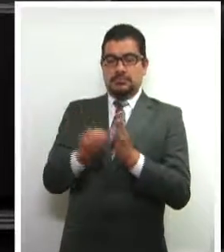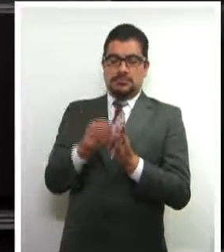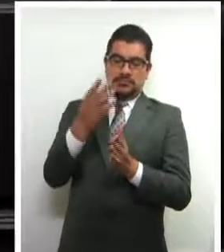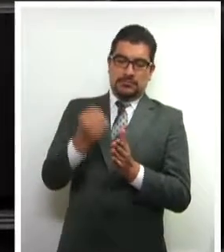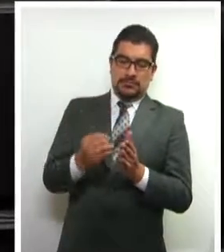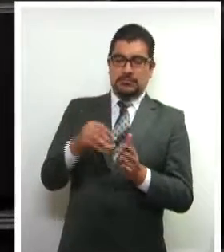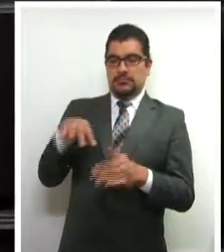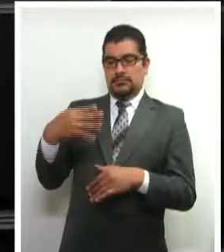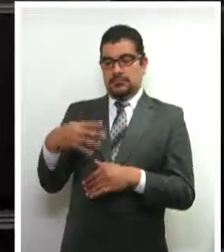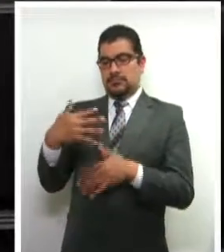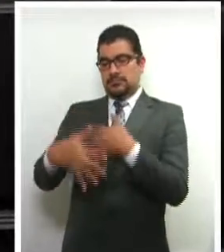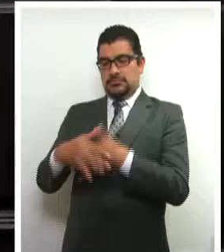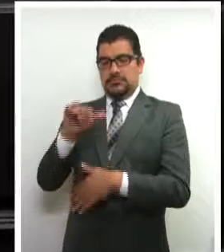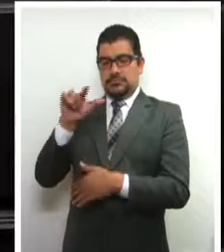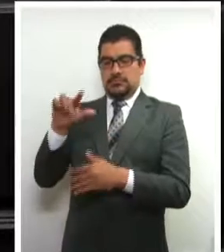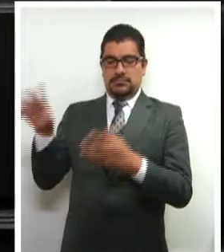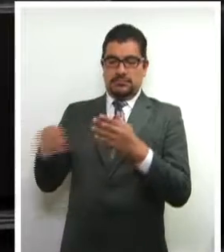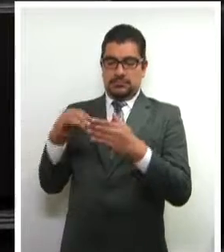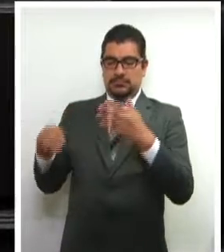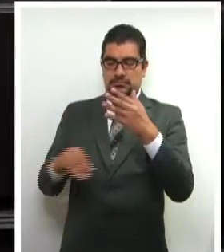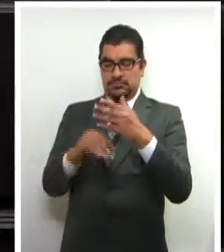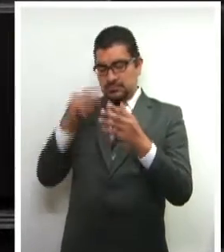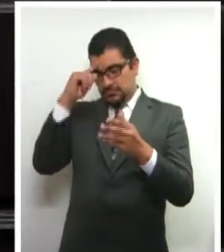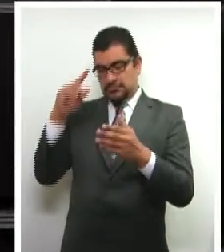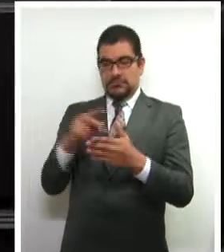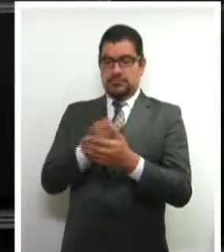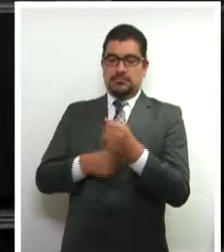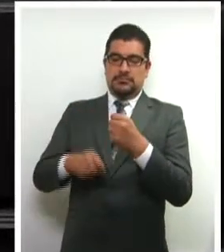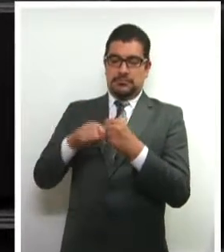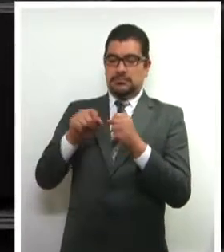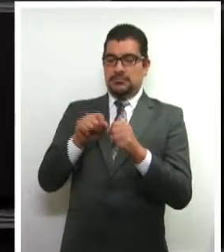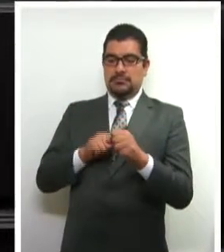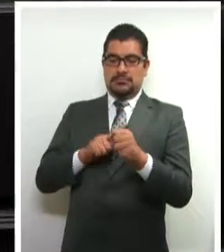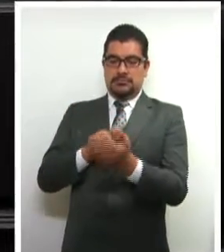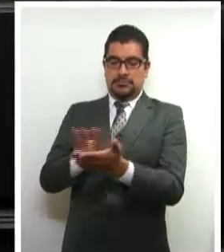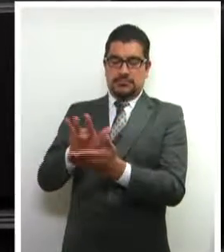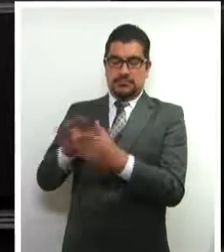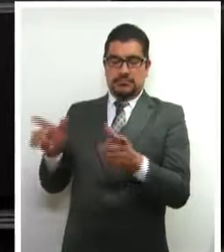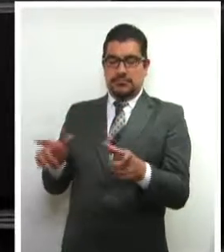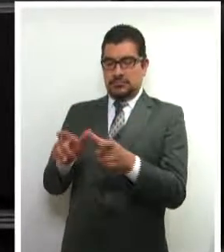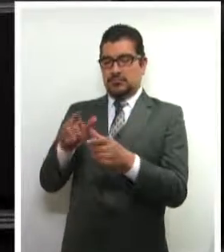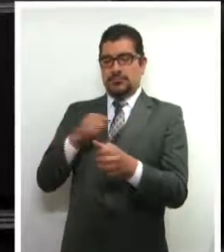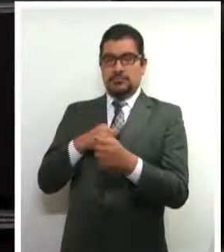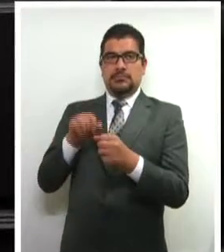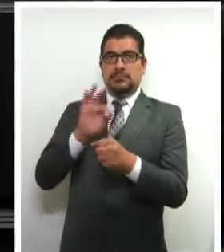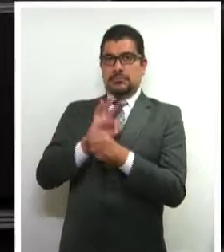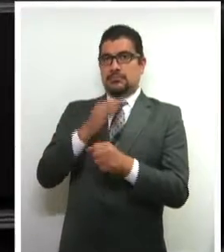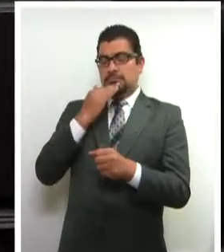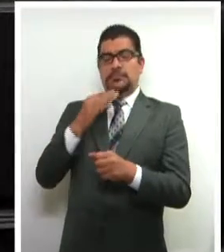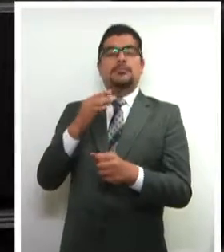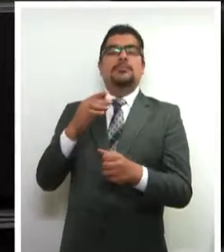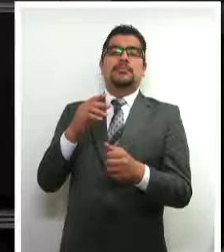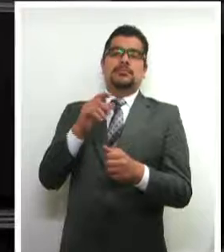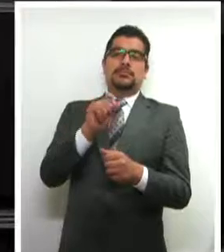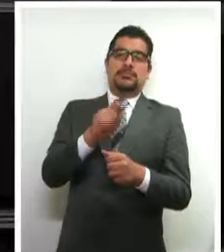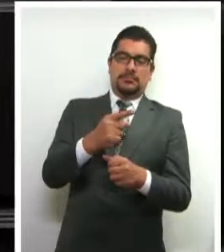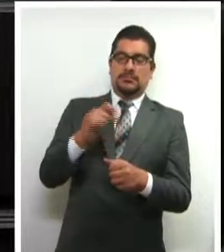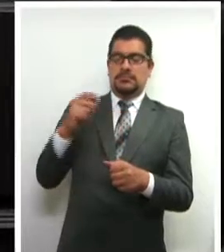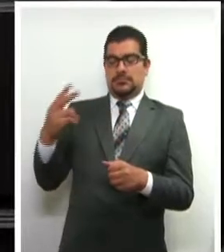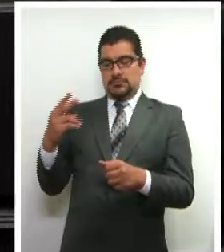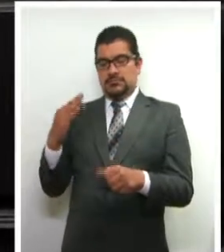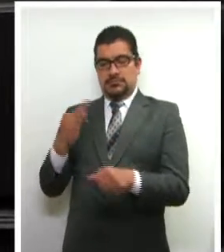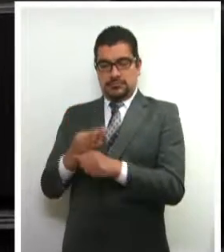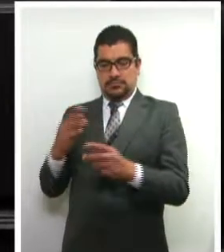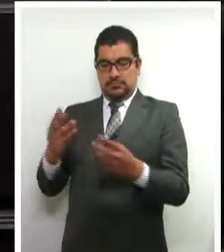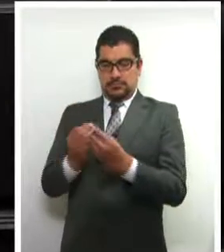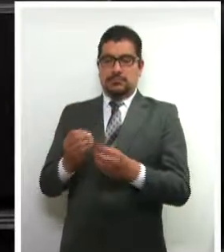15 y 17, a la Comisión de Desarrollo Sostenible y Planeación Democrática los artículos 21 y 22, a la Comisión